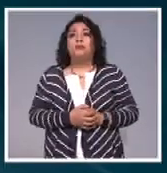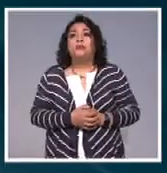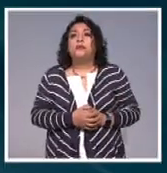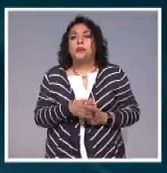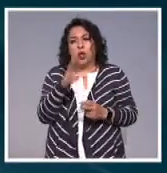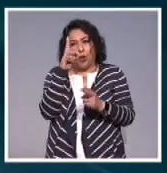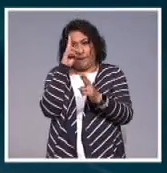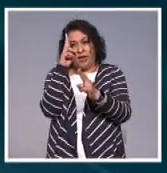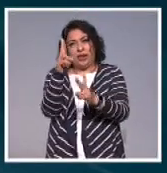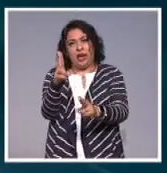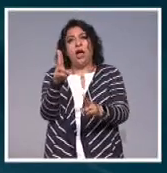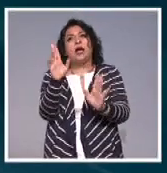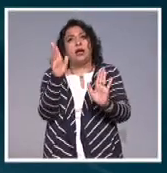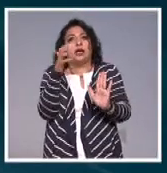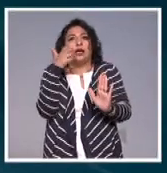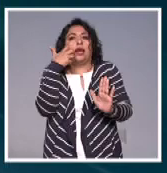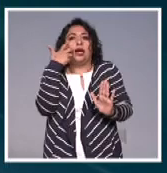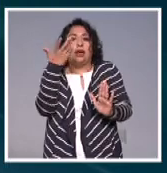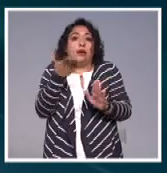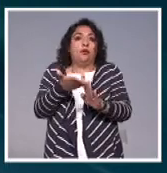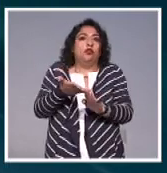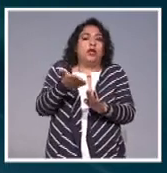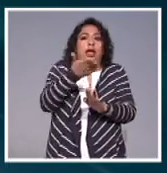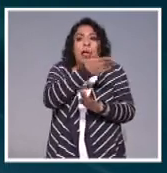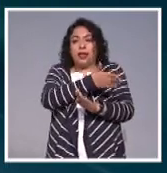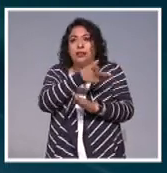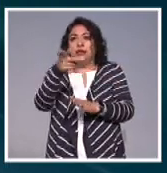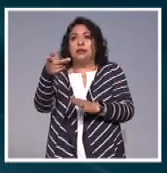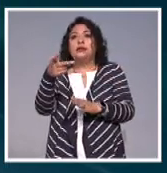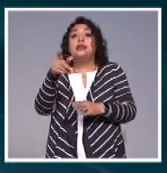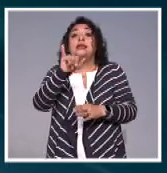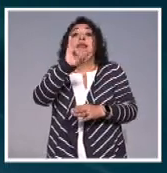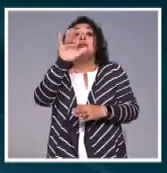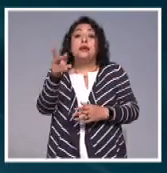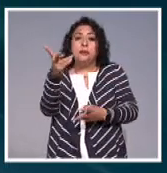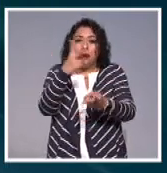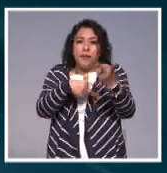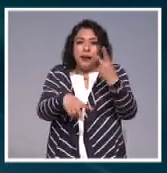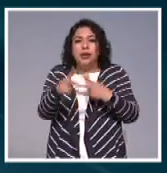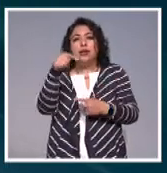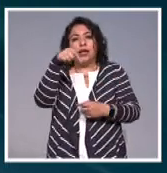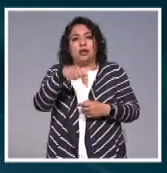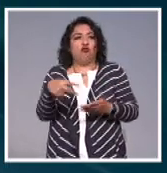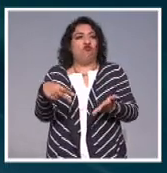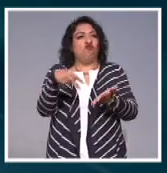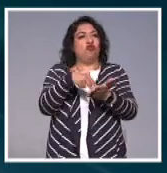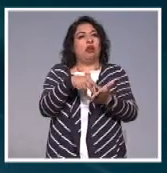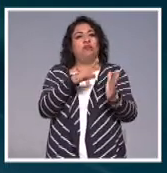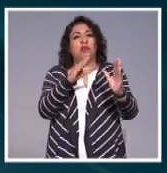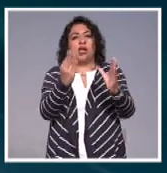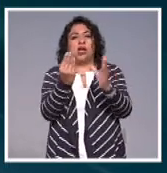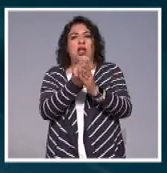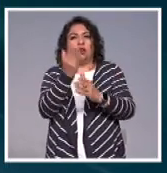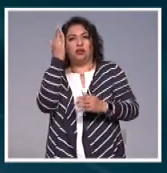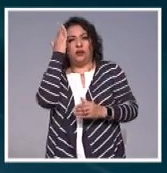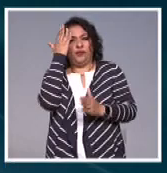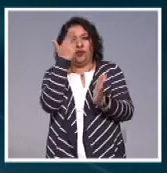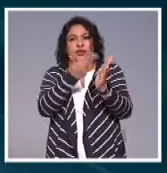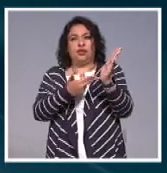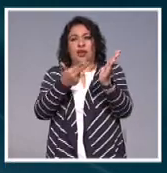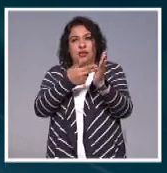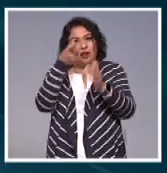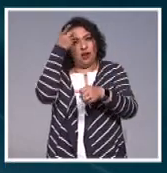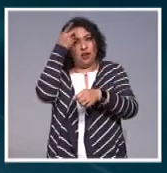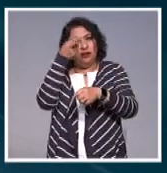Es un homenaje que teníamos contemplado con tiempo de anticipación. El maestro iba a venir con nosotros a dar una masterclass, un taller de